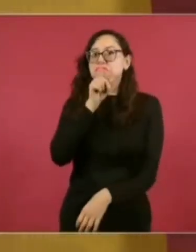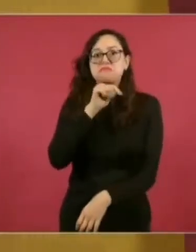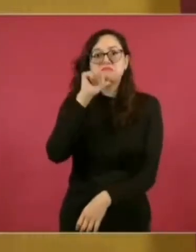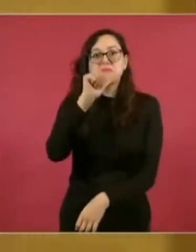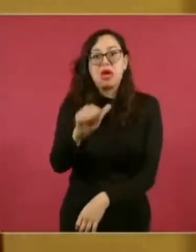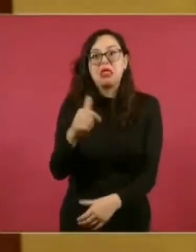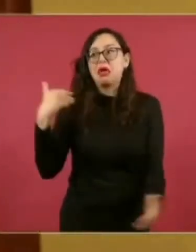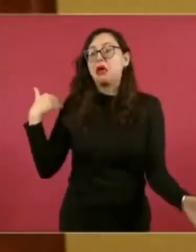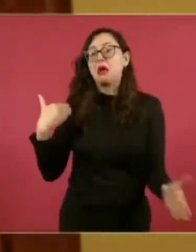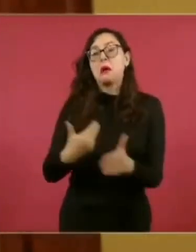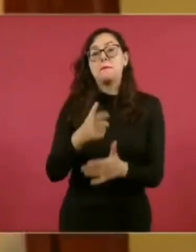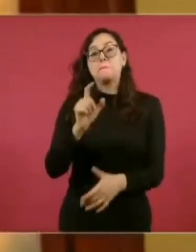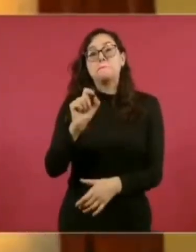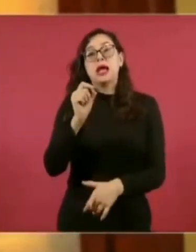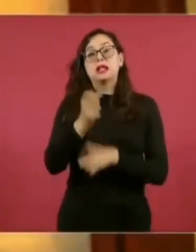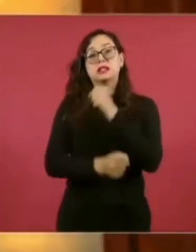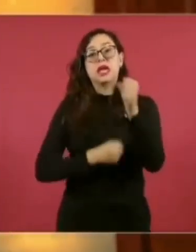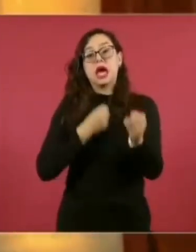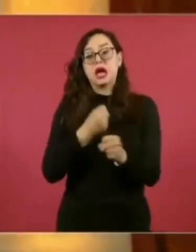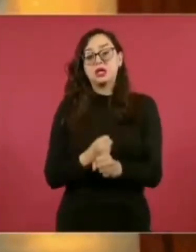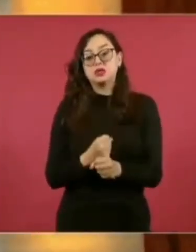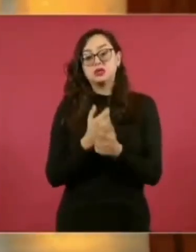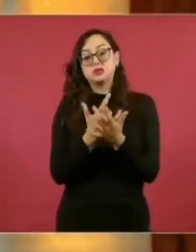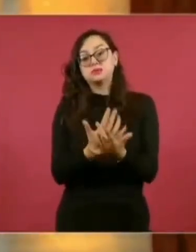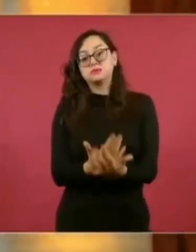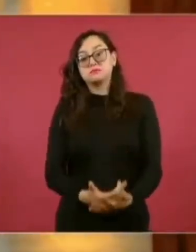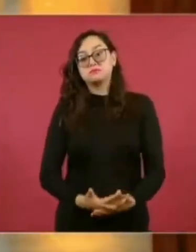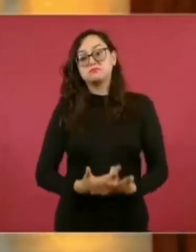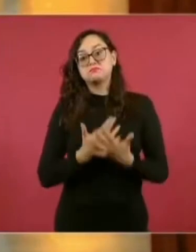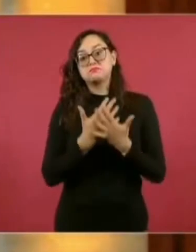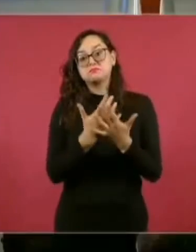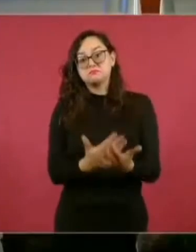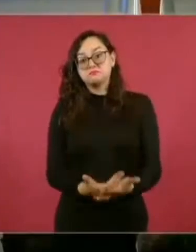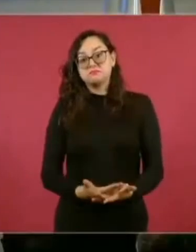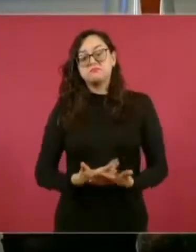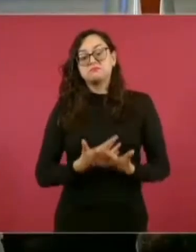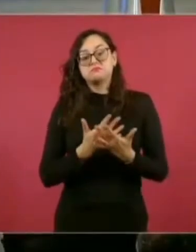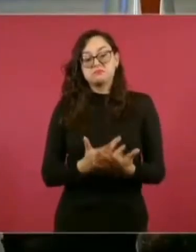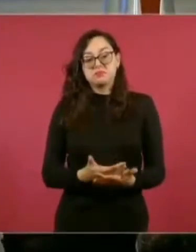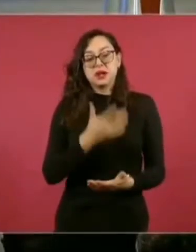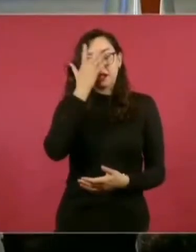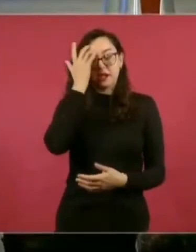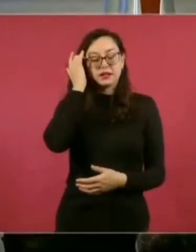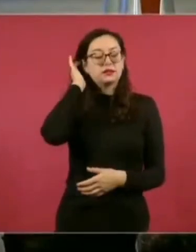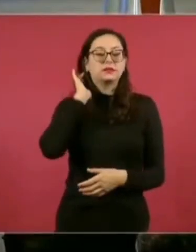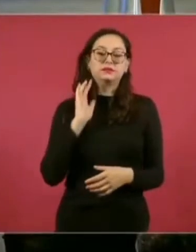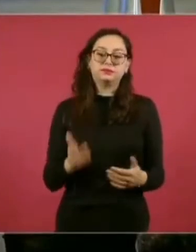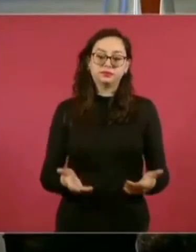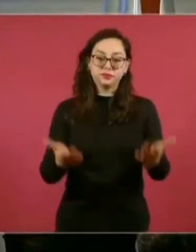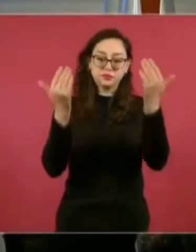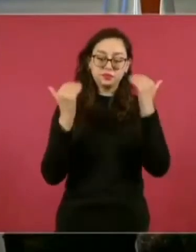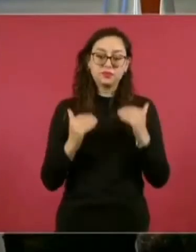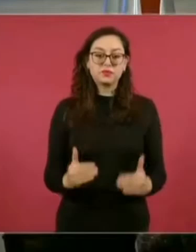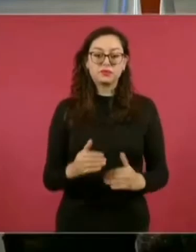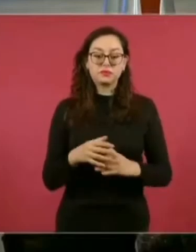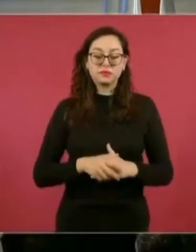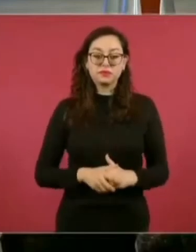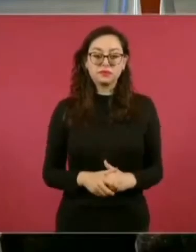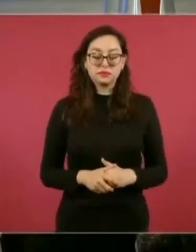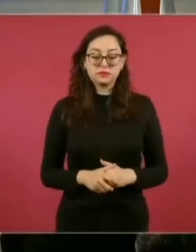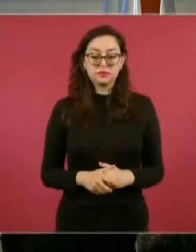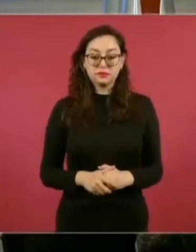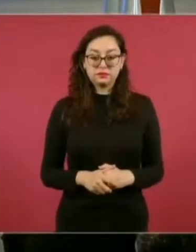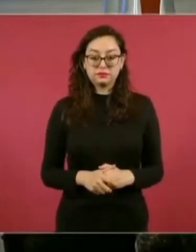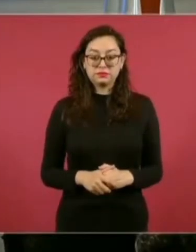años en un penal federal y que no han recibido sentencia. Adelante, por favor. Es